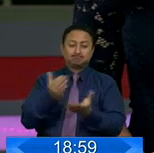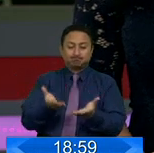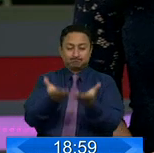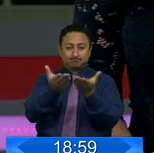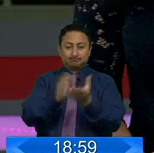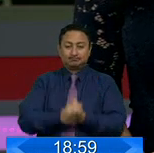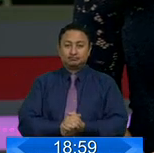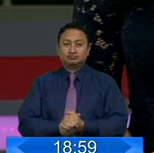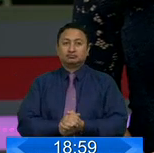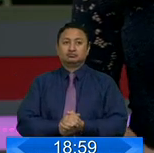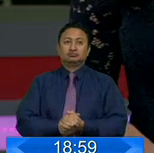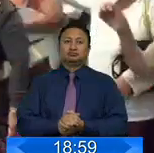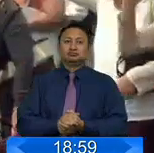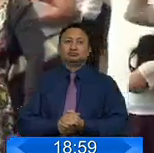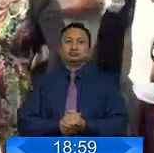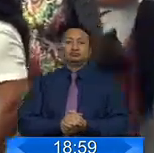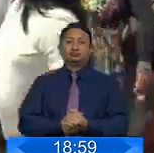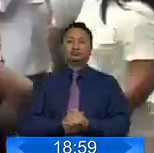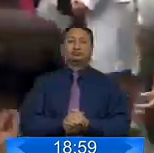informe.